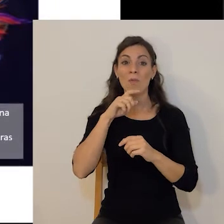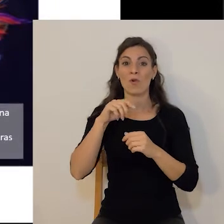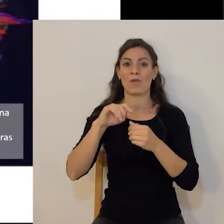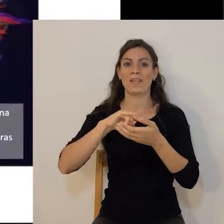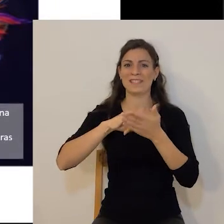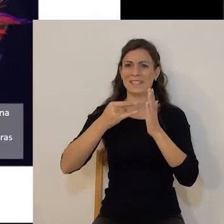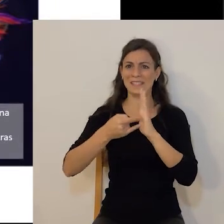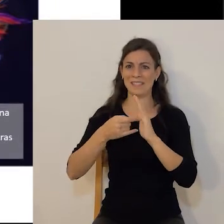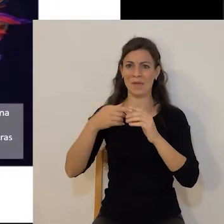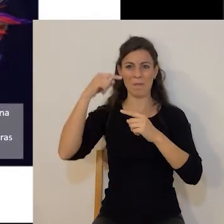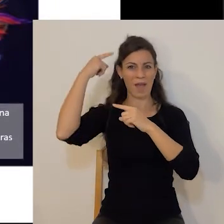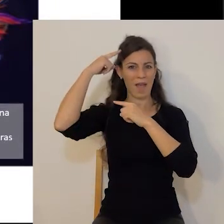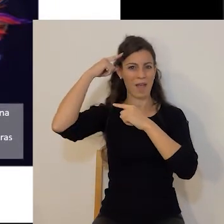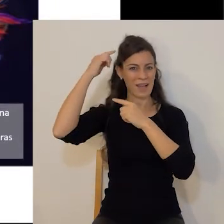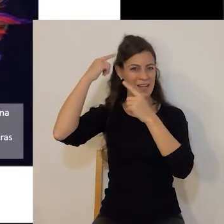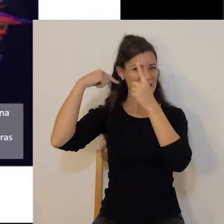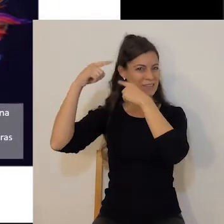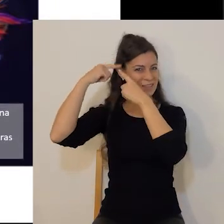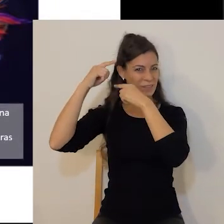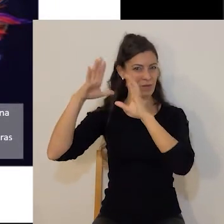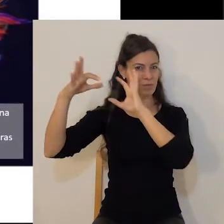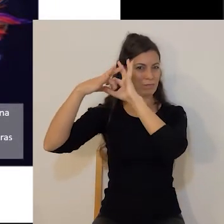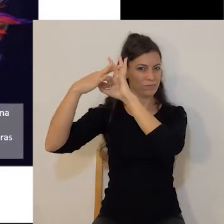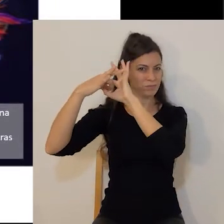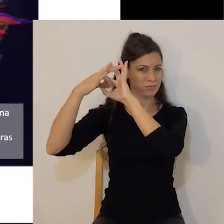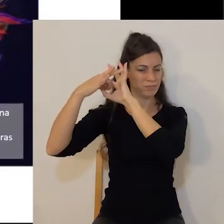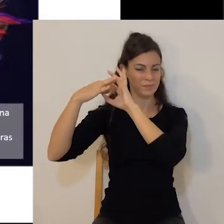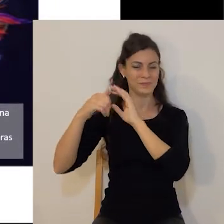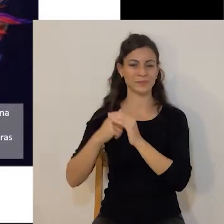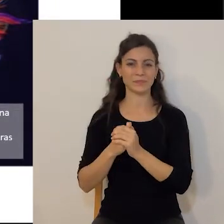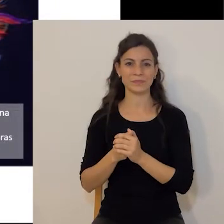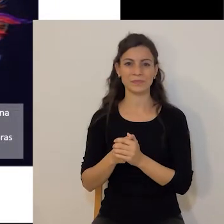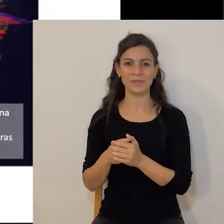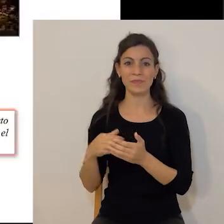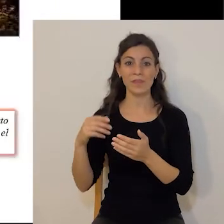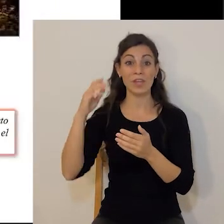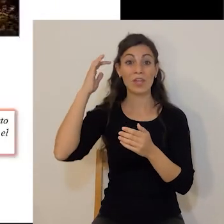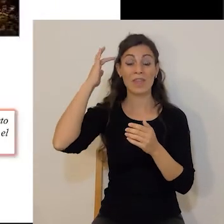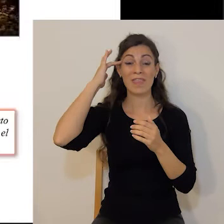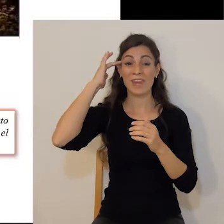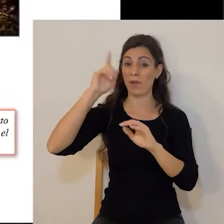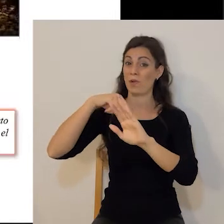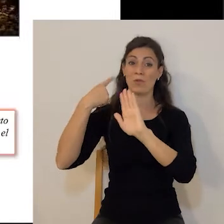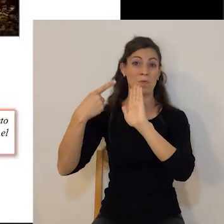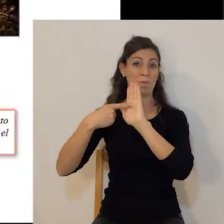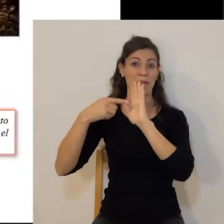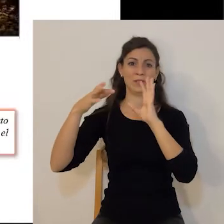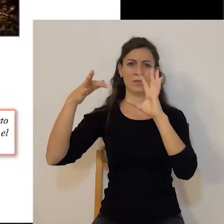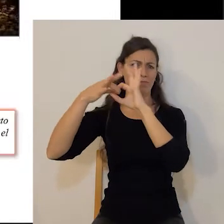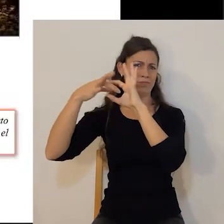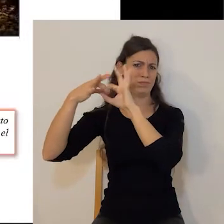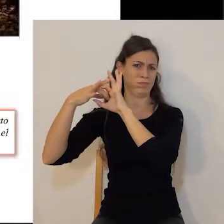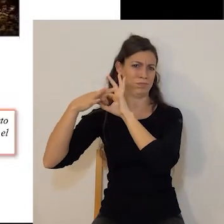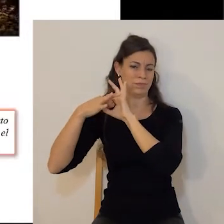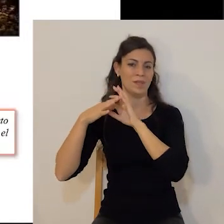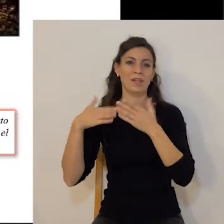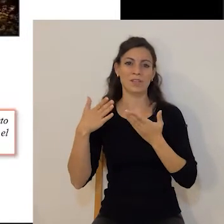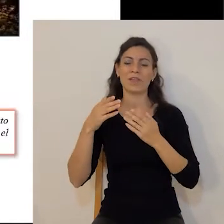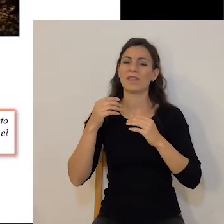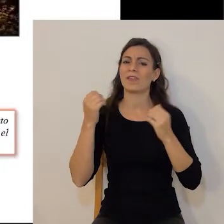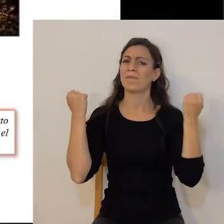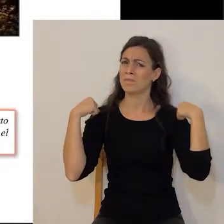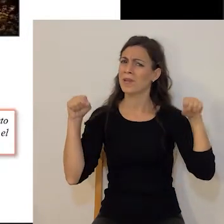límbico, que está conectado con absolutamente todo el cerebro. Entonces, hay que